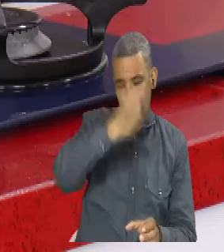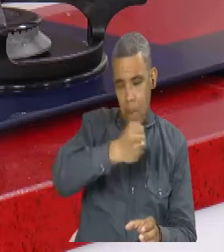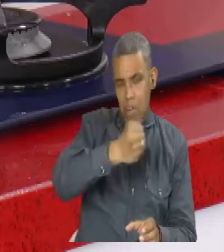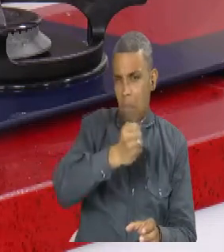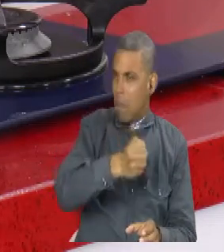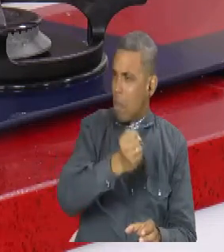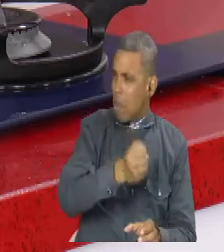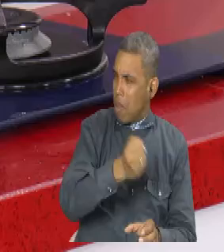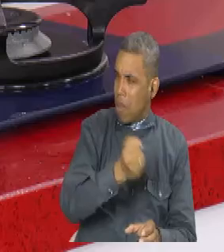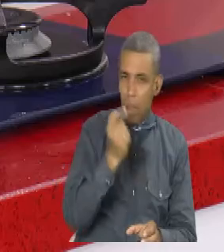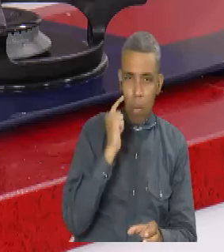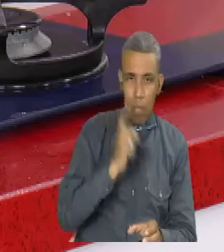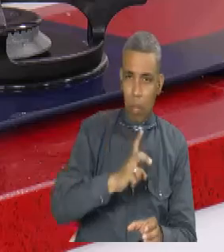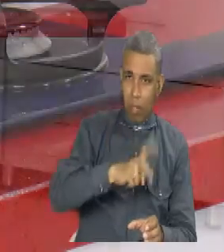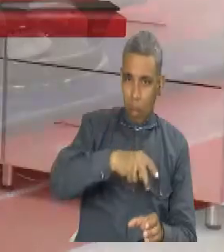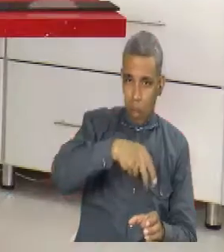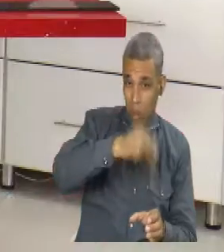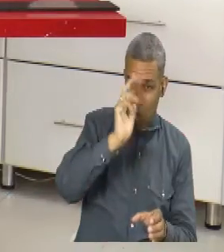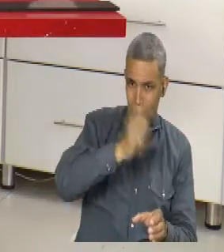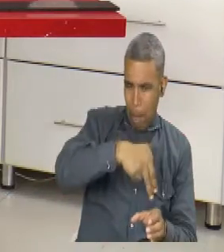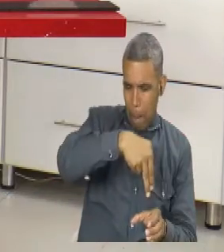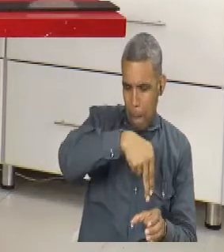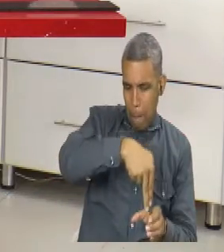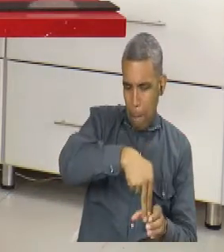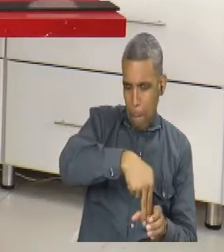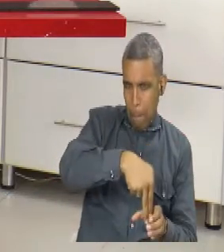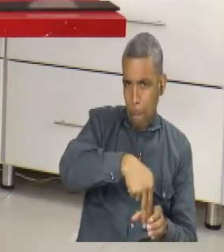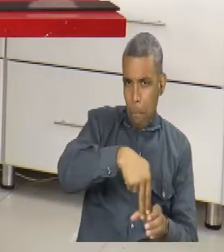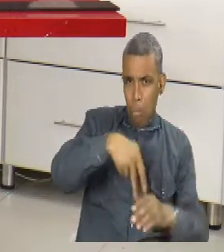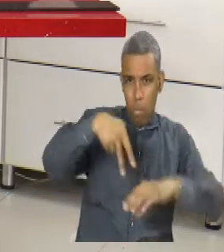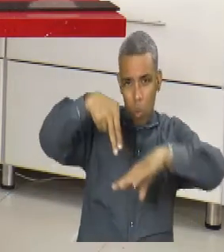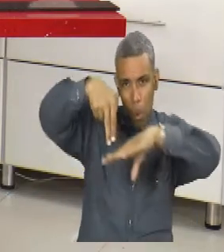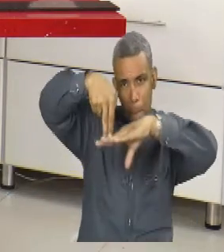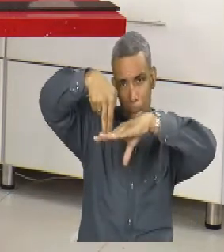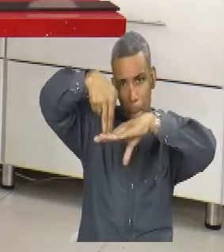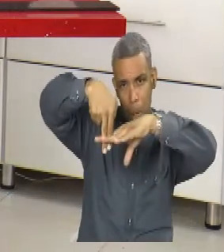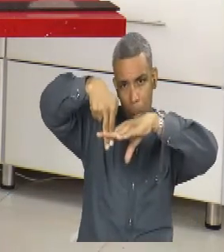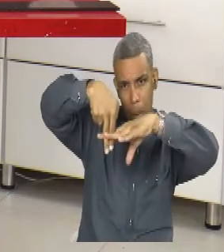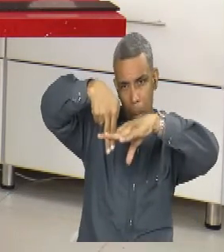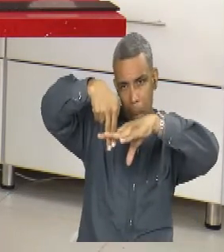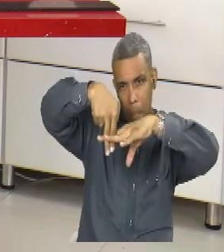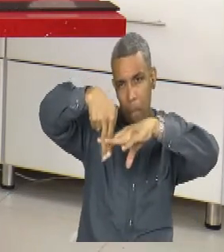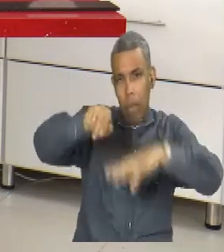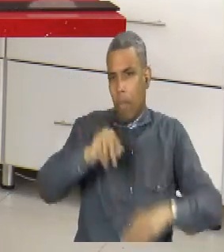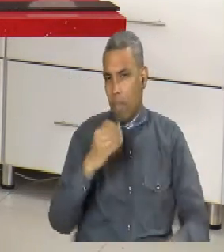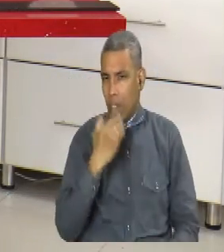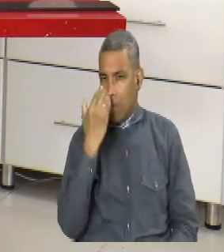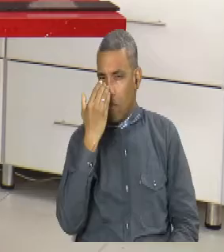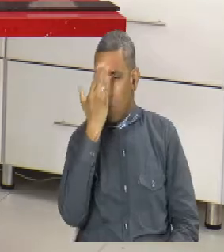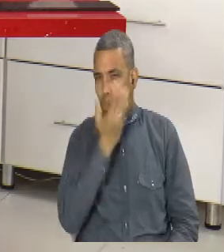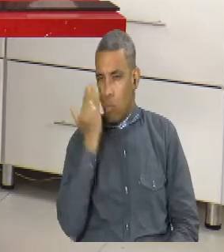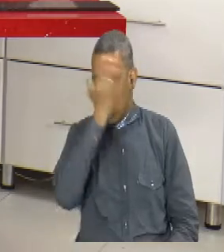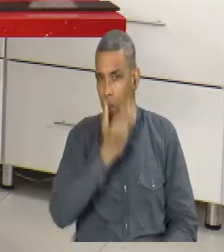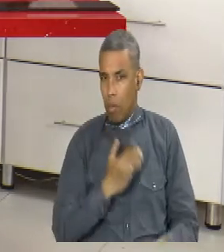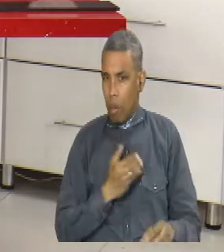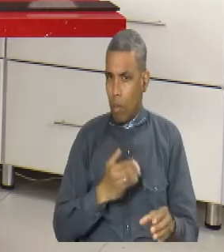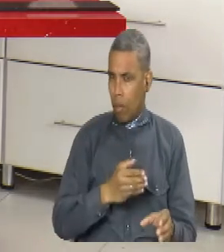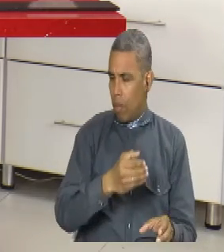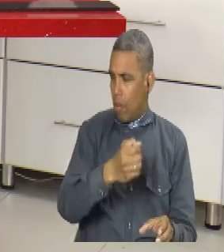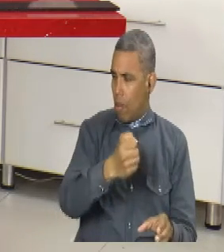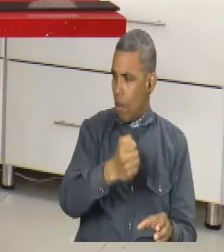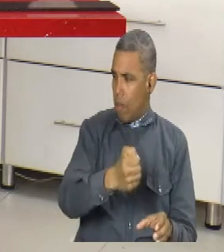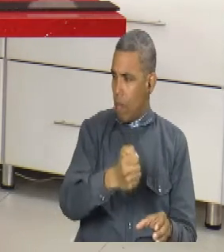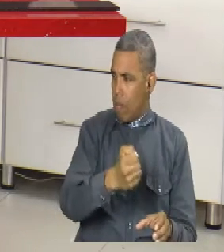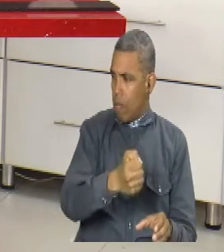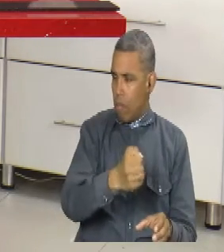esperemos que estén a punto para finalizar nuestra receta. siempre lo he dicho,